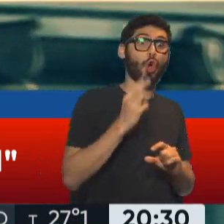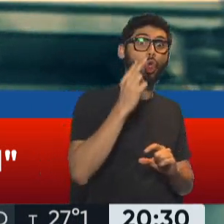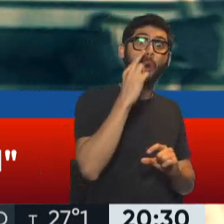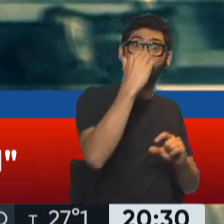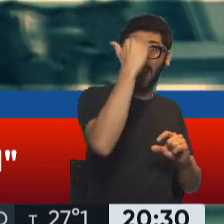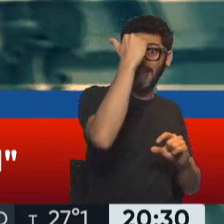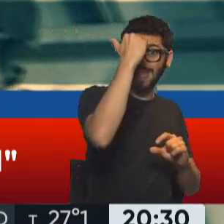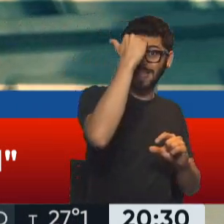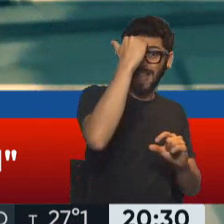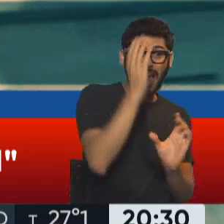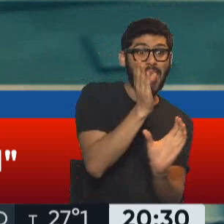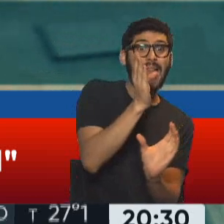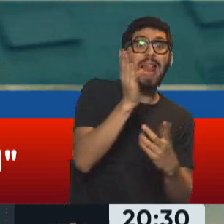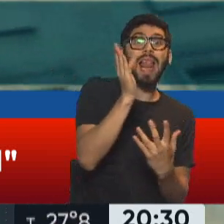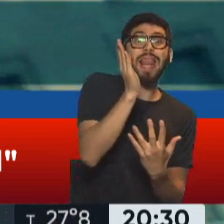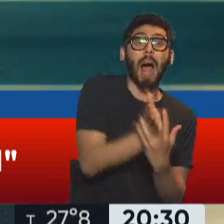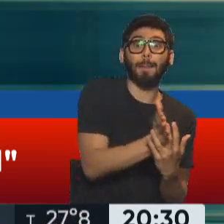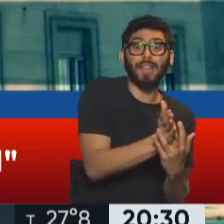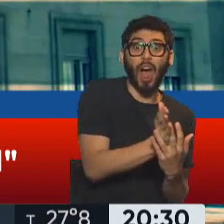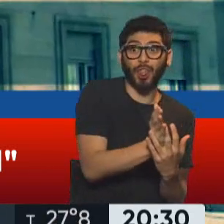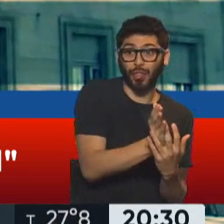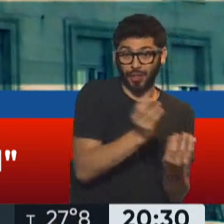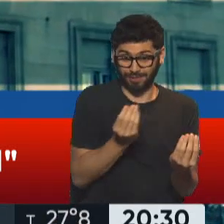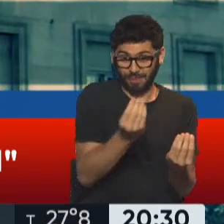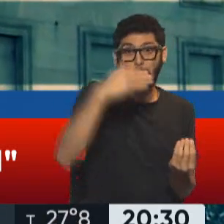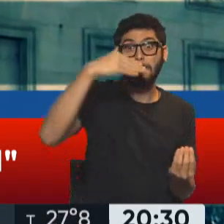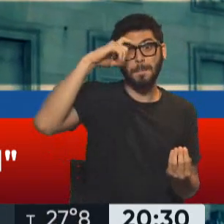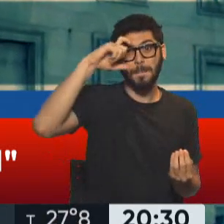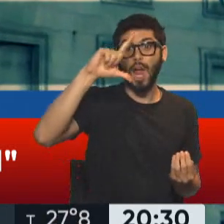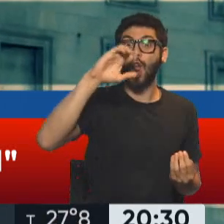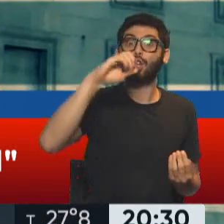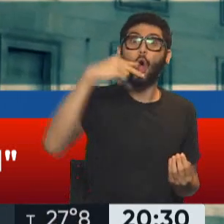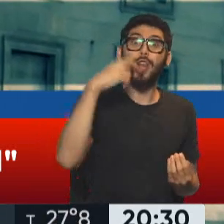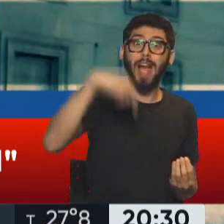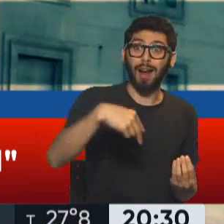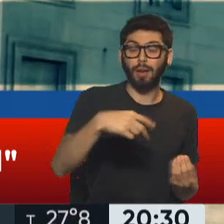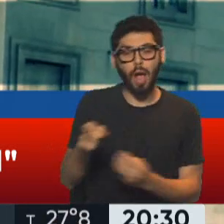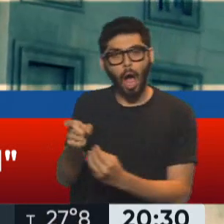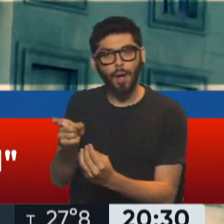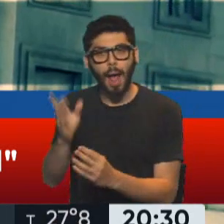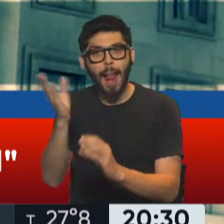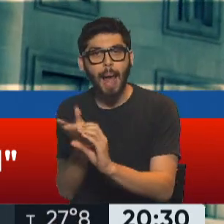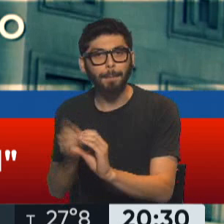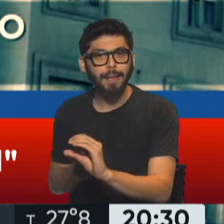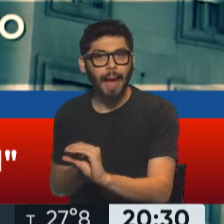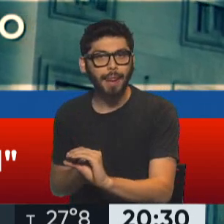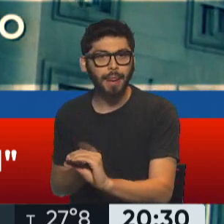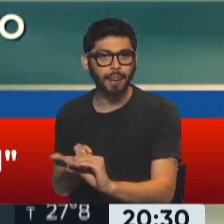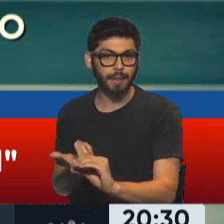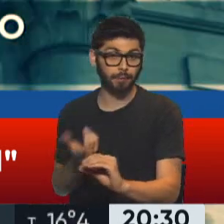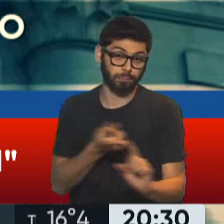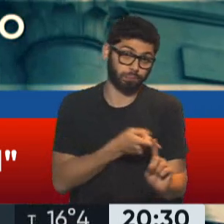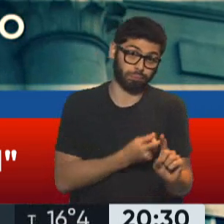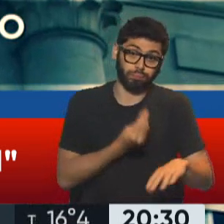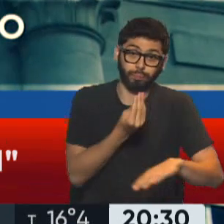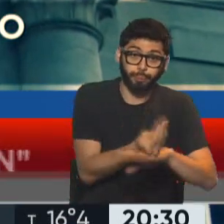era en 2015 cuando asumió Melconian la presidencia. Pasaron, recordemos, Melconian y González Fraga por la presidencia del Banco Nación.